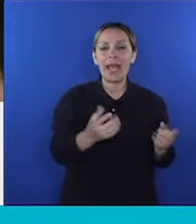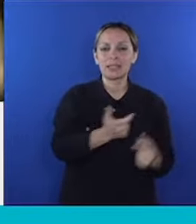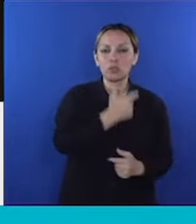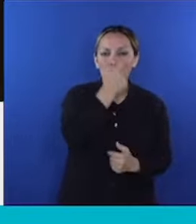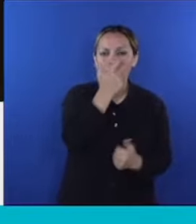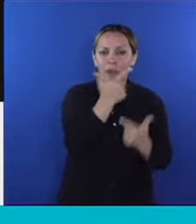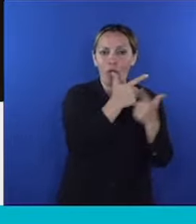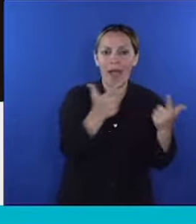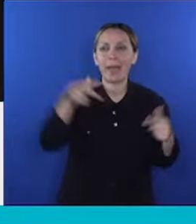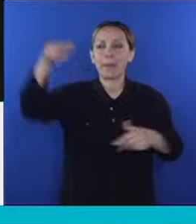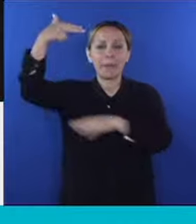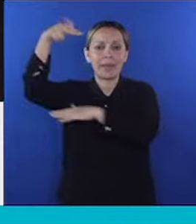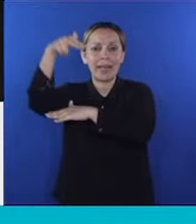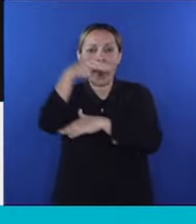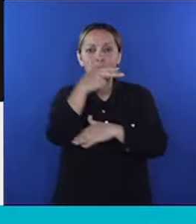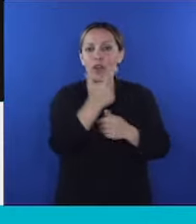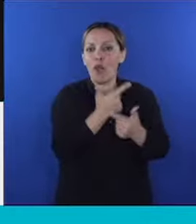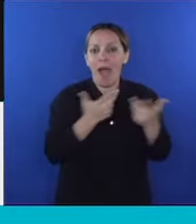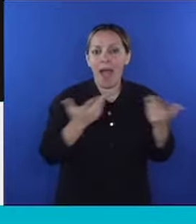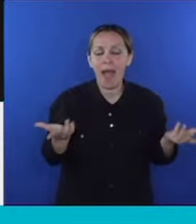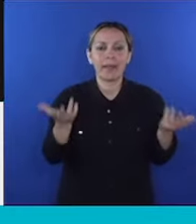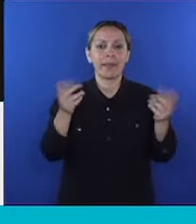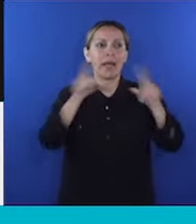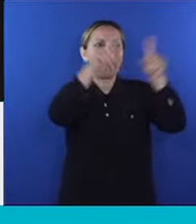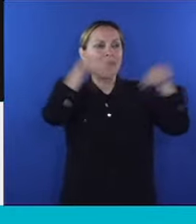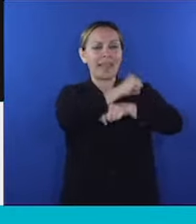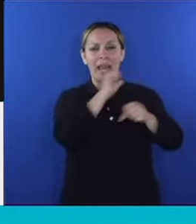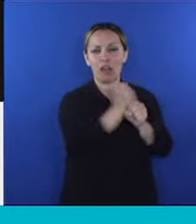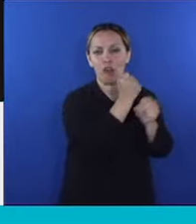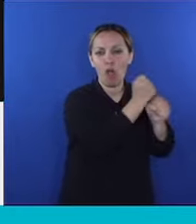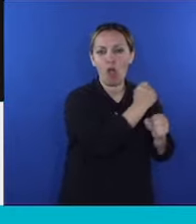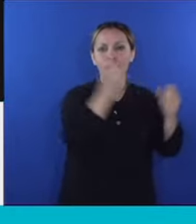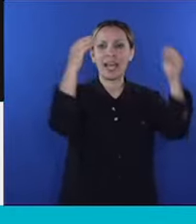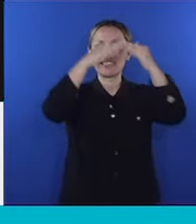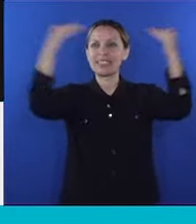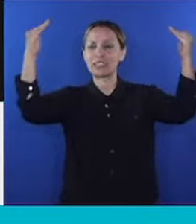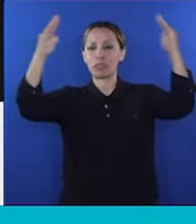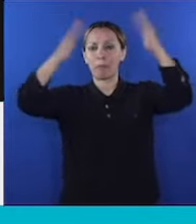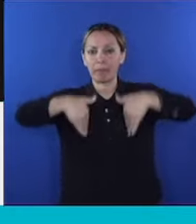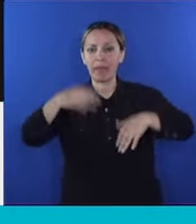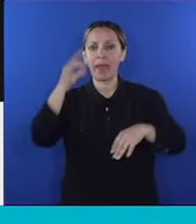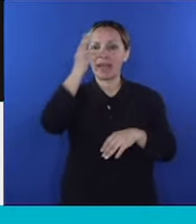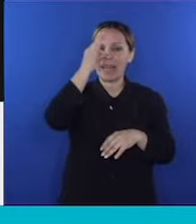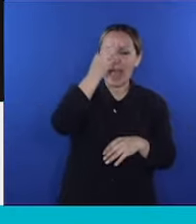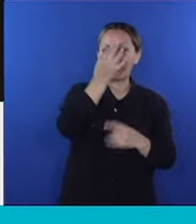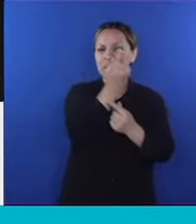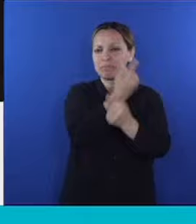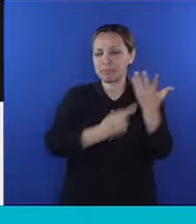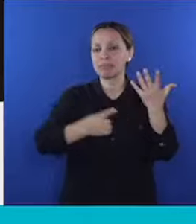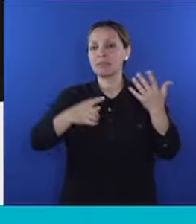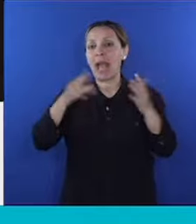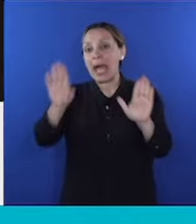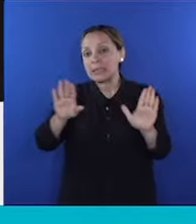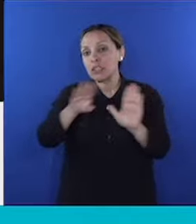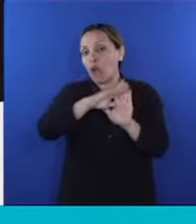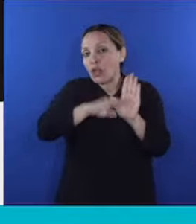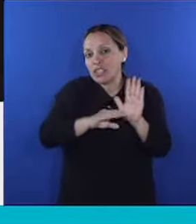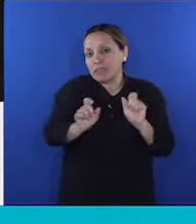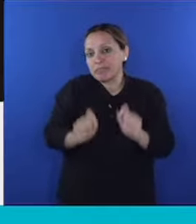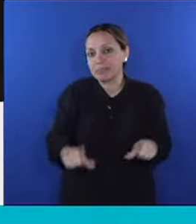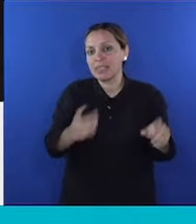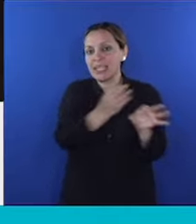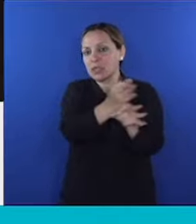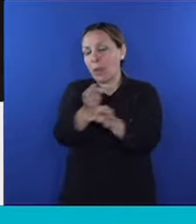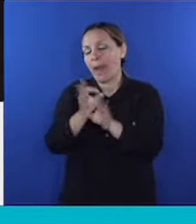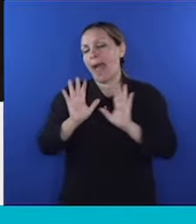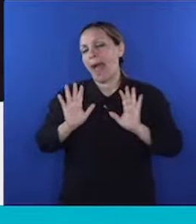están rotos las ventanas se caen los techos Aparecen las ratas Esas son las condiciones de la cursa en muchísimas de